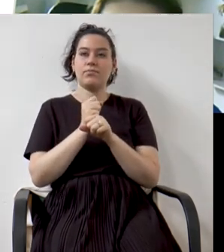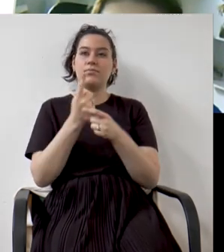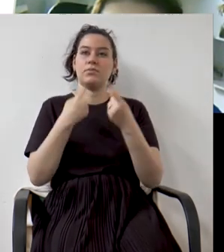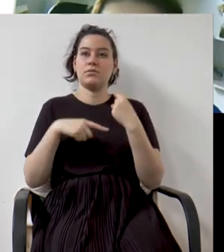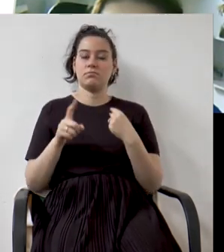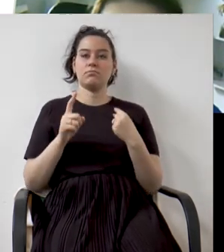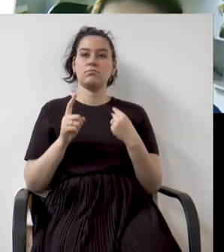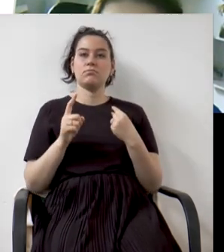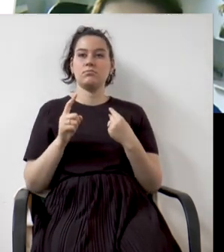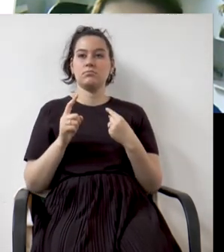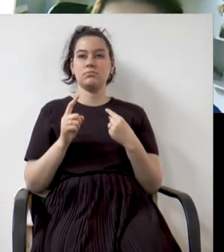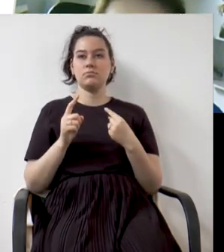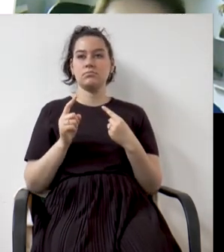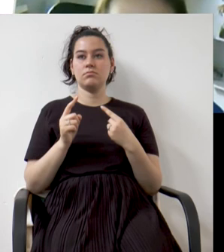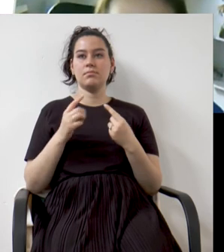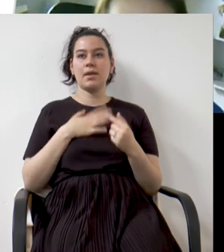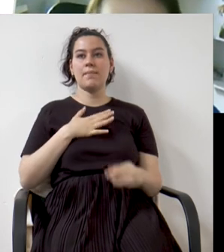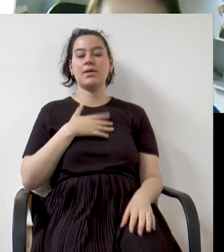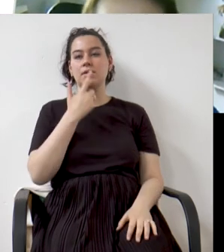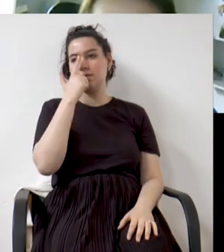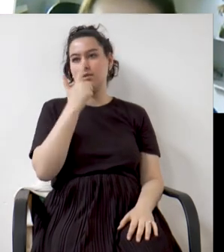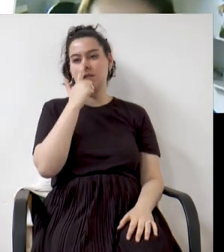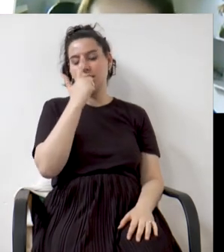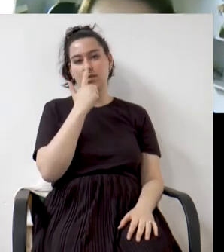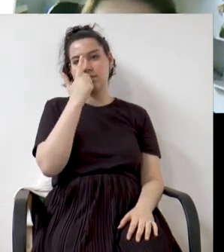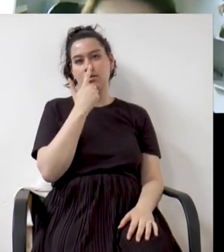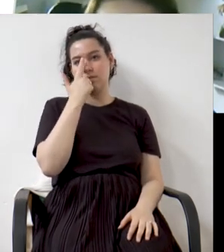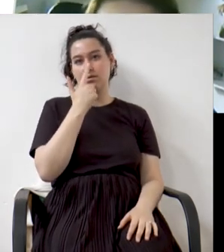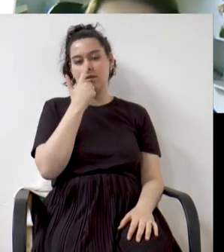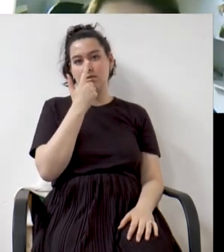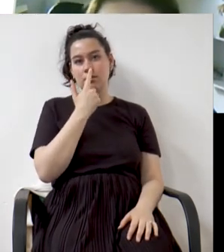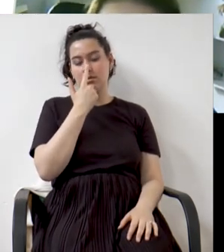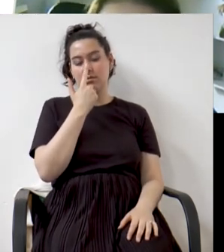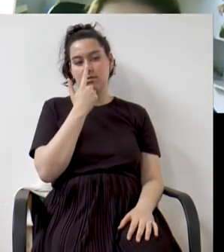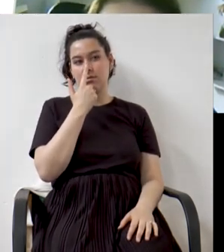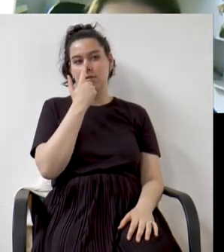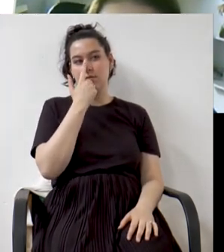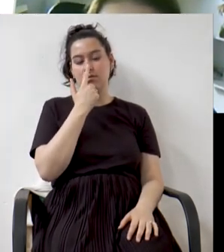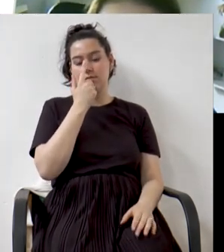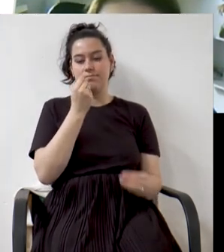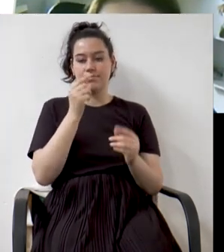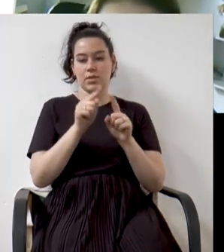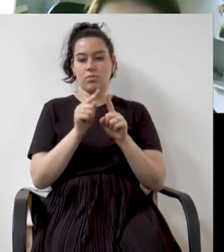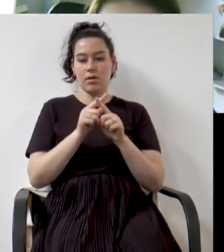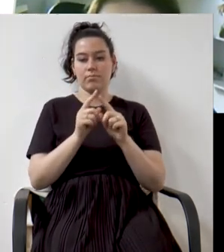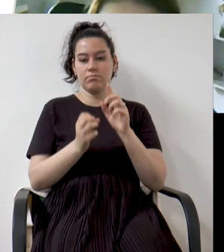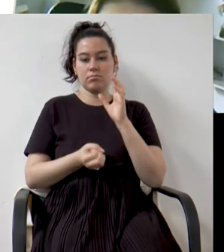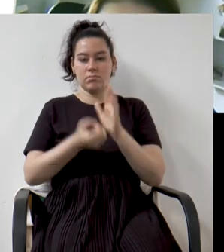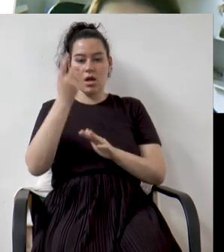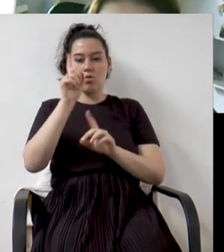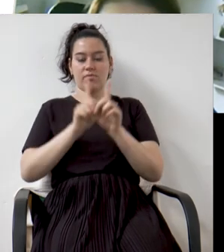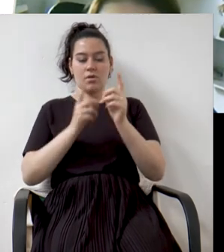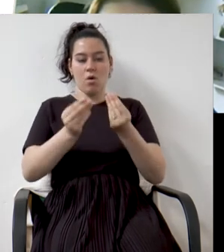Entonces, me parece interesante ver en esto de construir universidad, cómo se